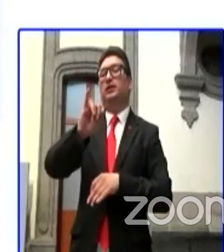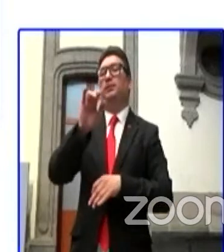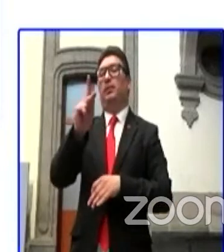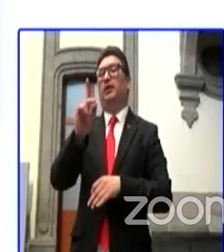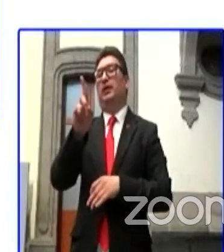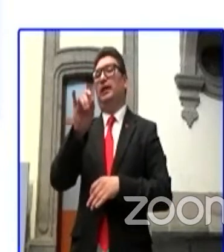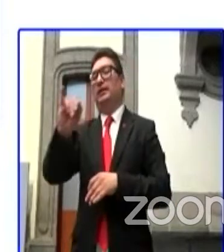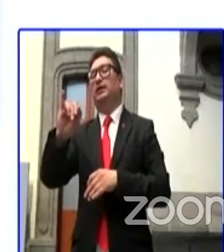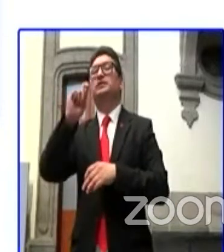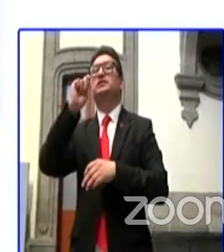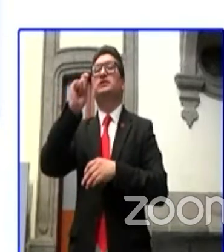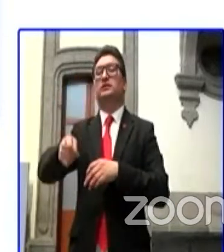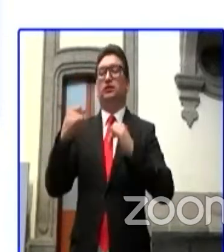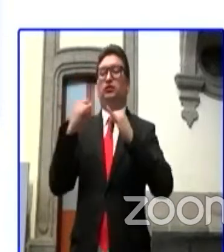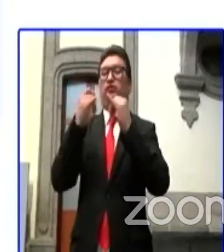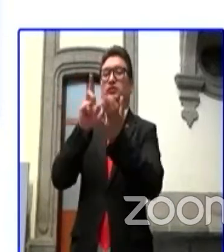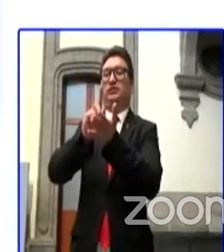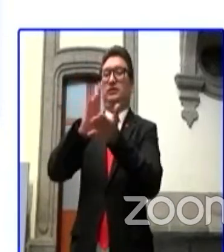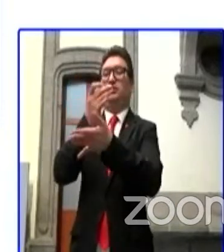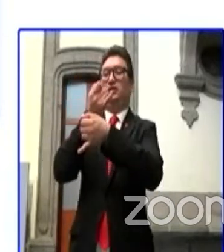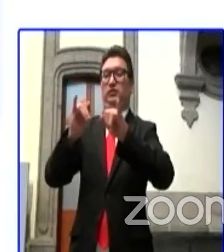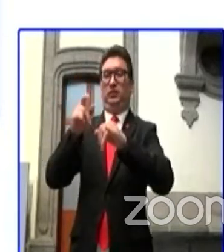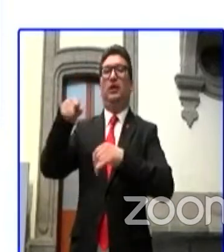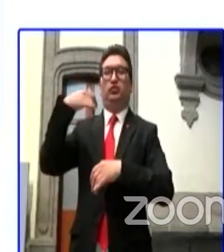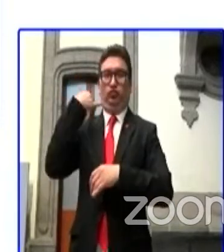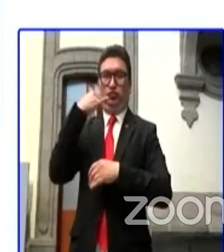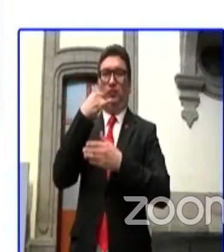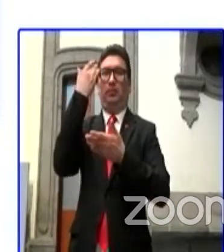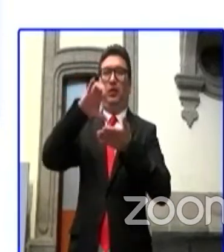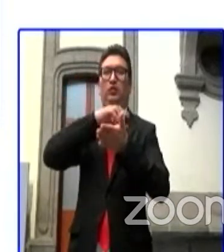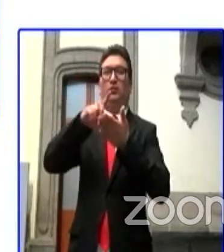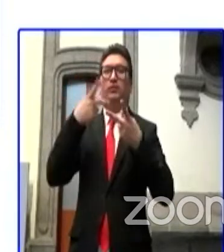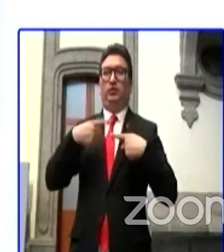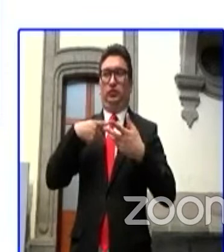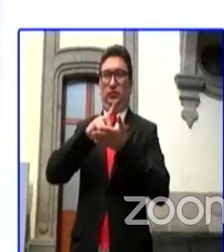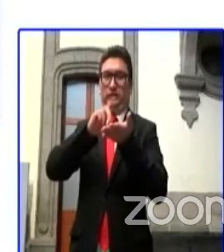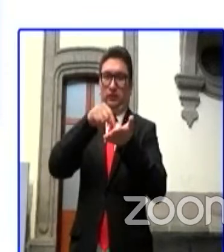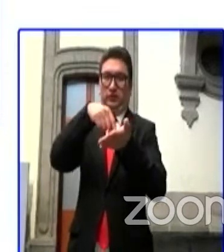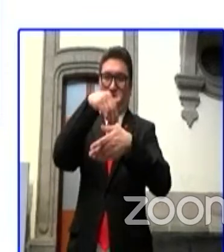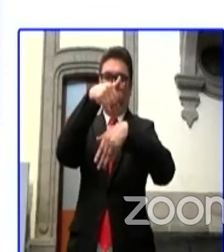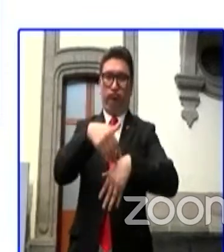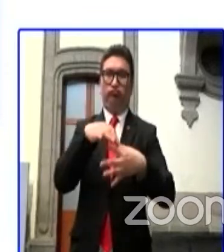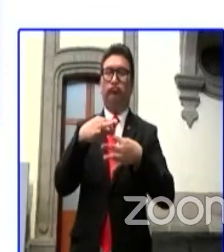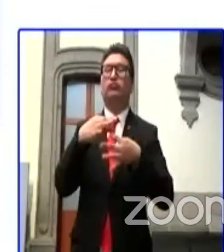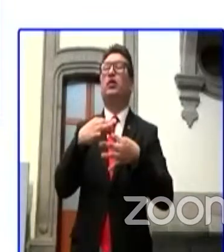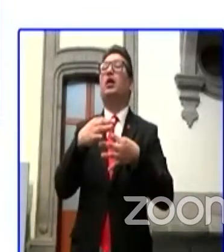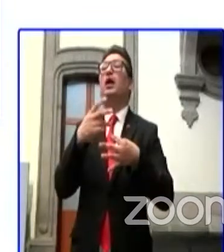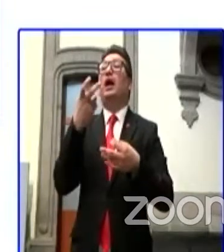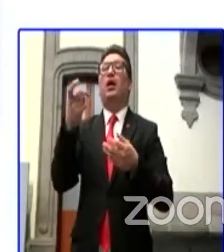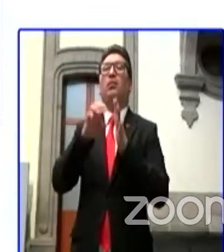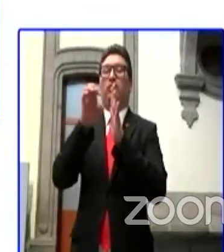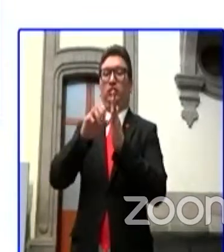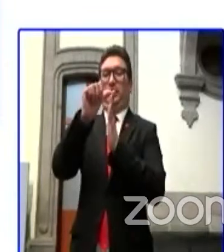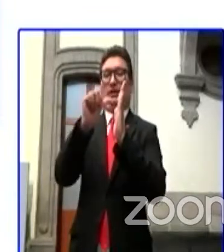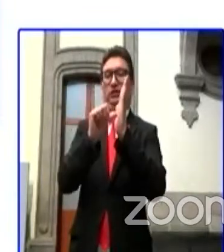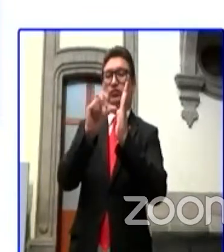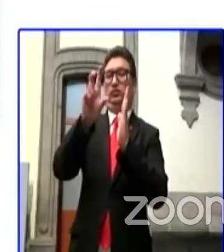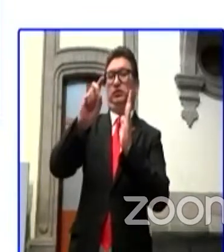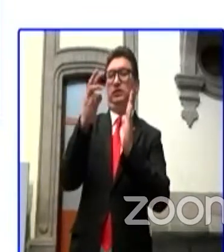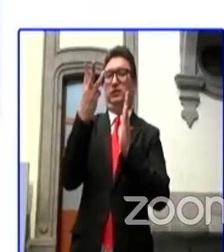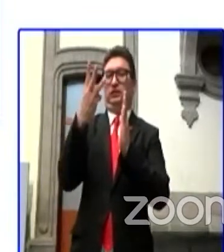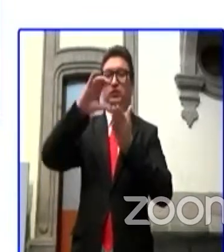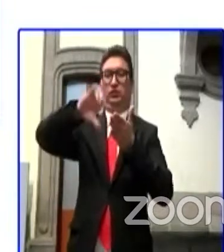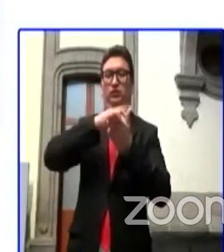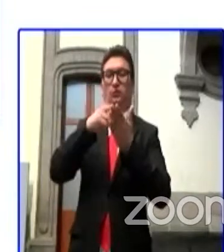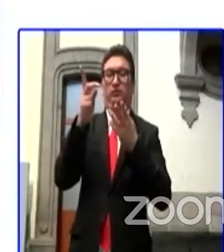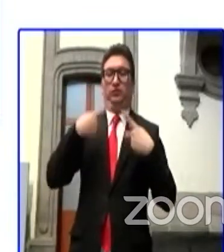manera idónea de que se aplique la Convención sobre los Derechos de las Personas con Discapacidad. Ya el mismo artículo 33 de la Convención